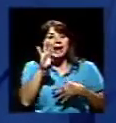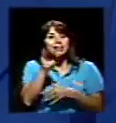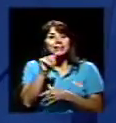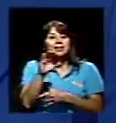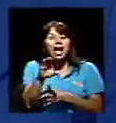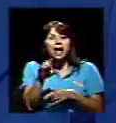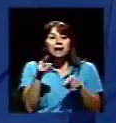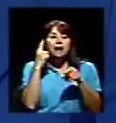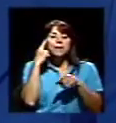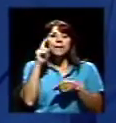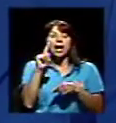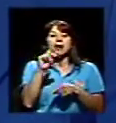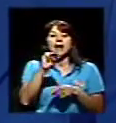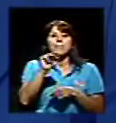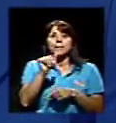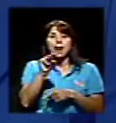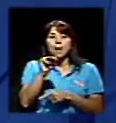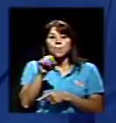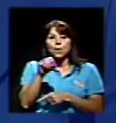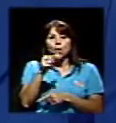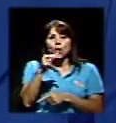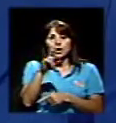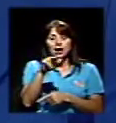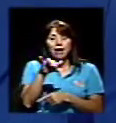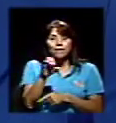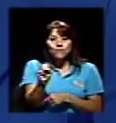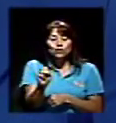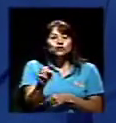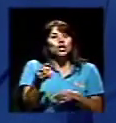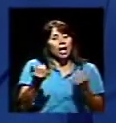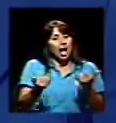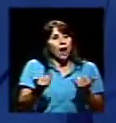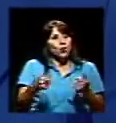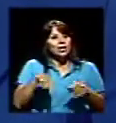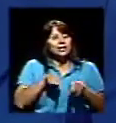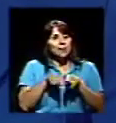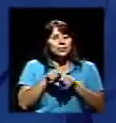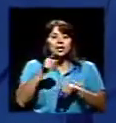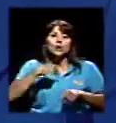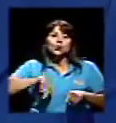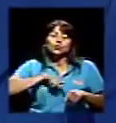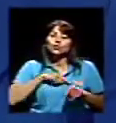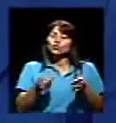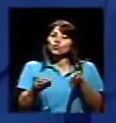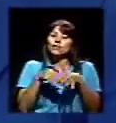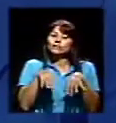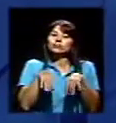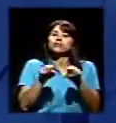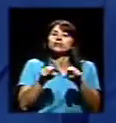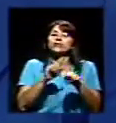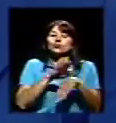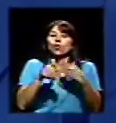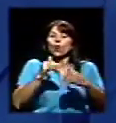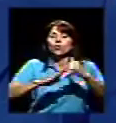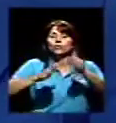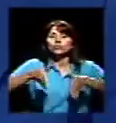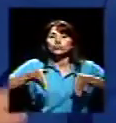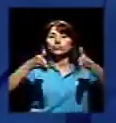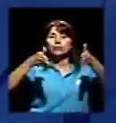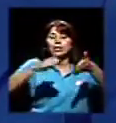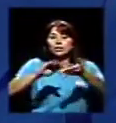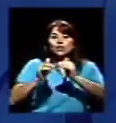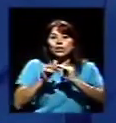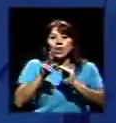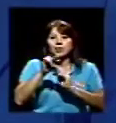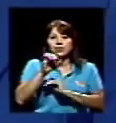desarrollando toda la infraestructura, recuperando toda la infraestructura del Hospital de Ciudad Neily, que lo hemos llevado en 2 etapas y ya se construyó